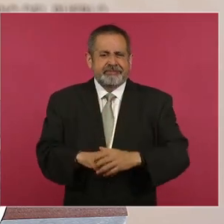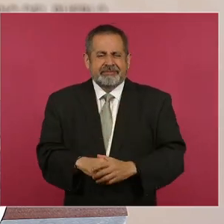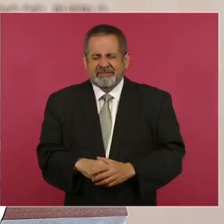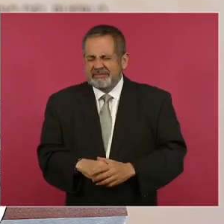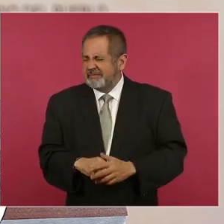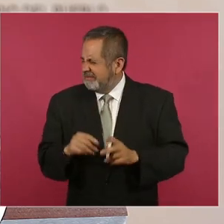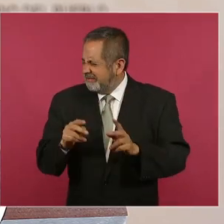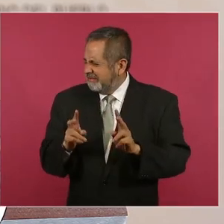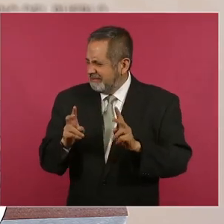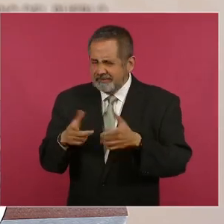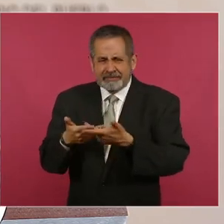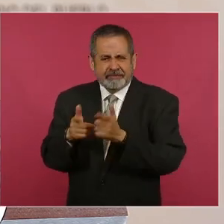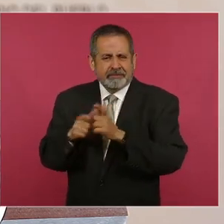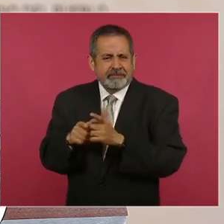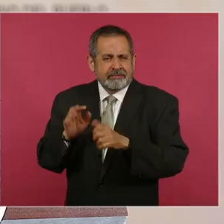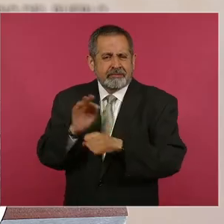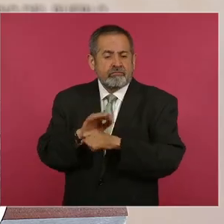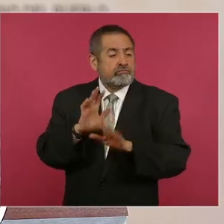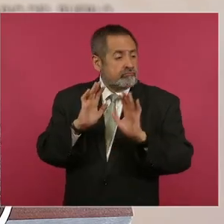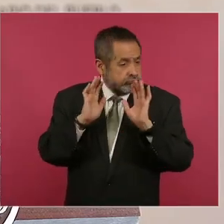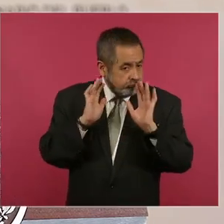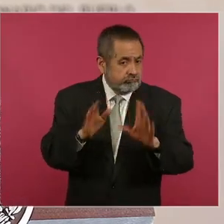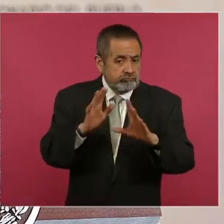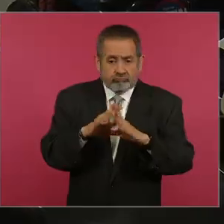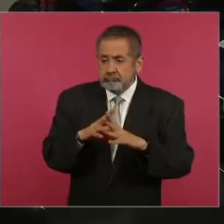defensa están entregando ya?